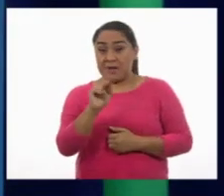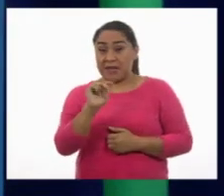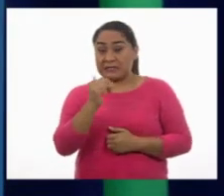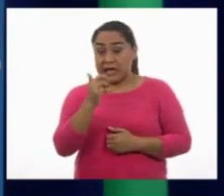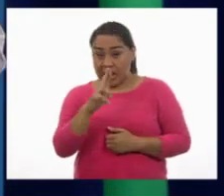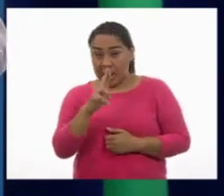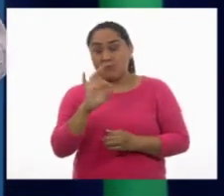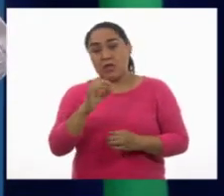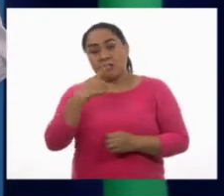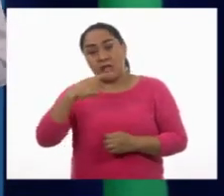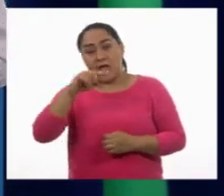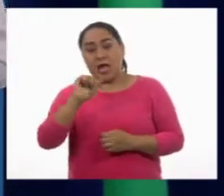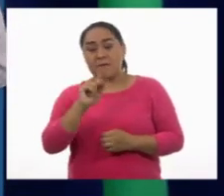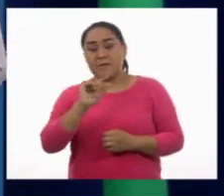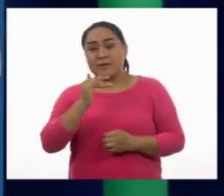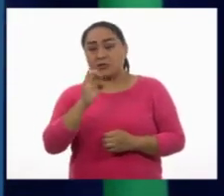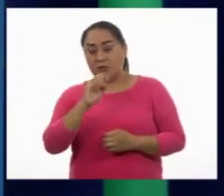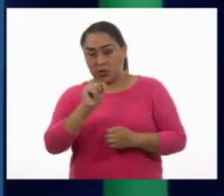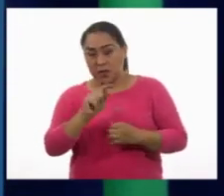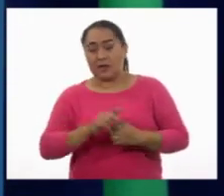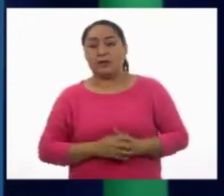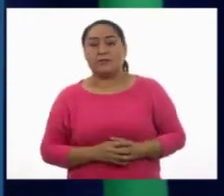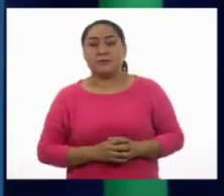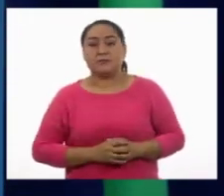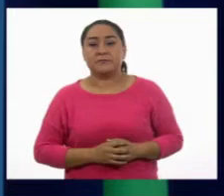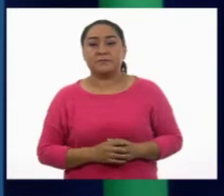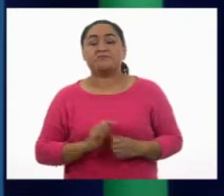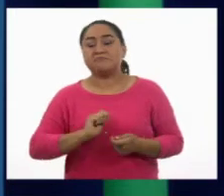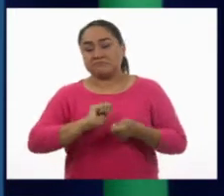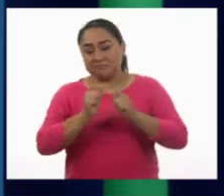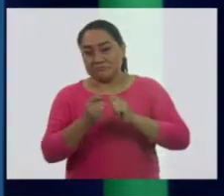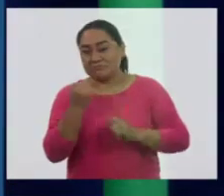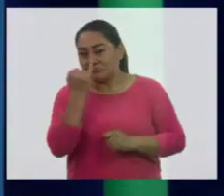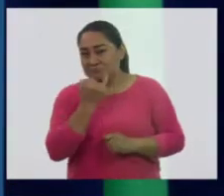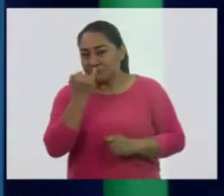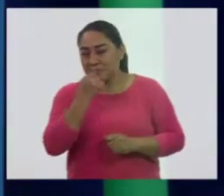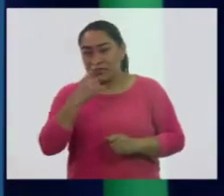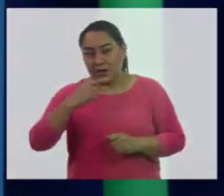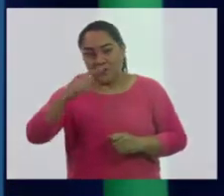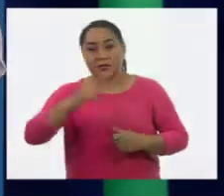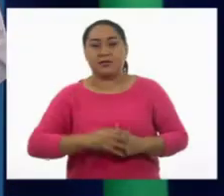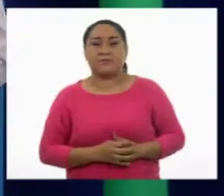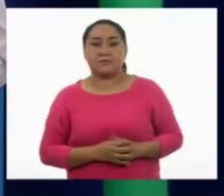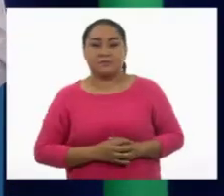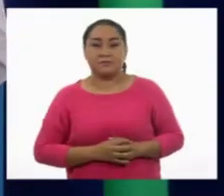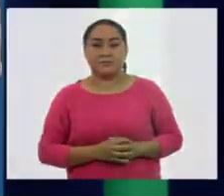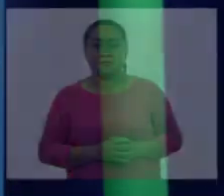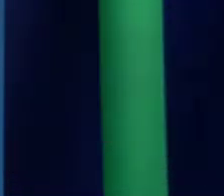apapachoa, kinequisto, kimatoca, caimáspil, huan